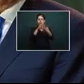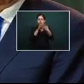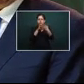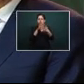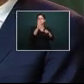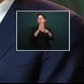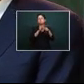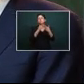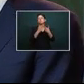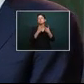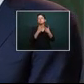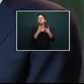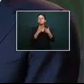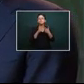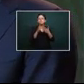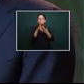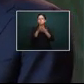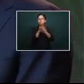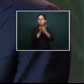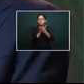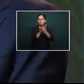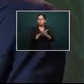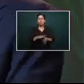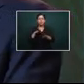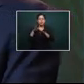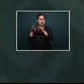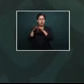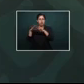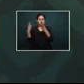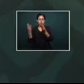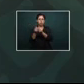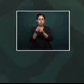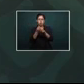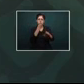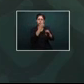está trabajando en coordinación con el gobierno federal,